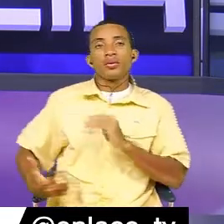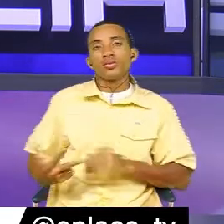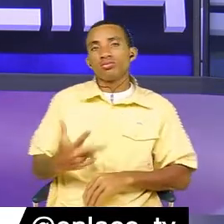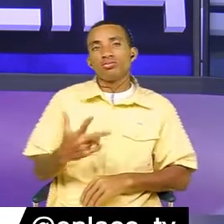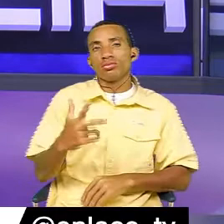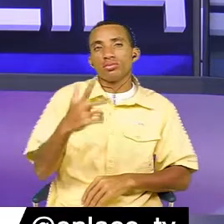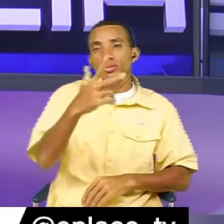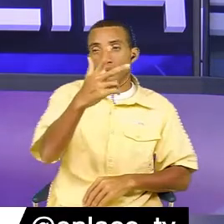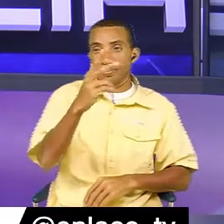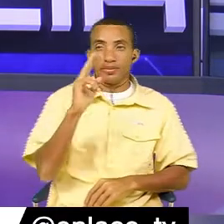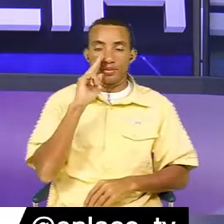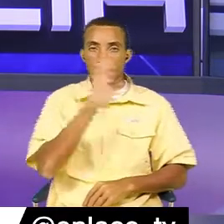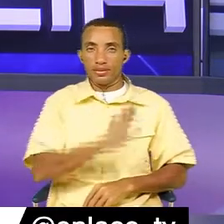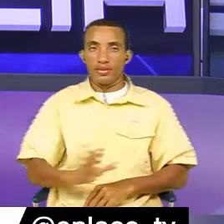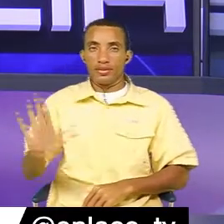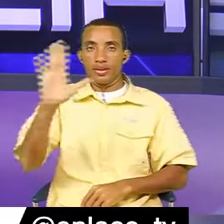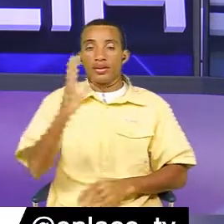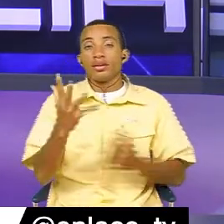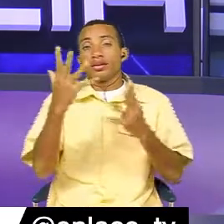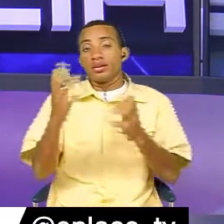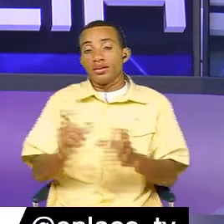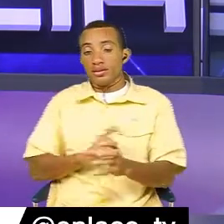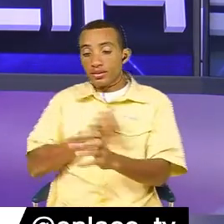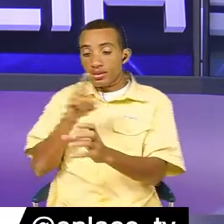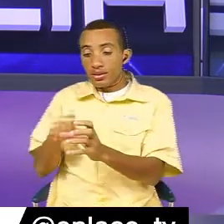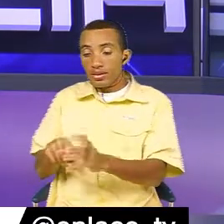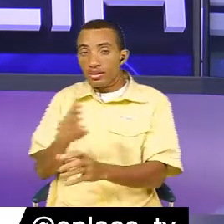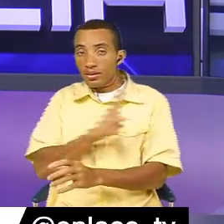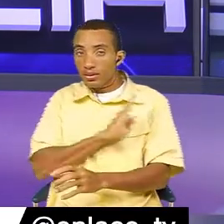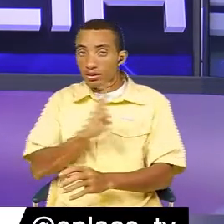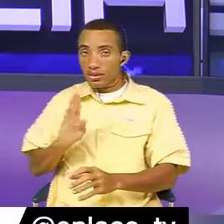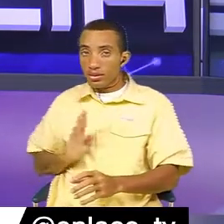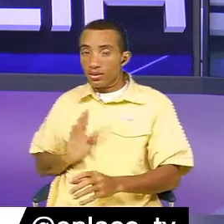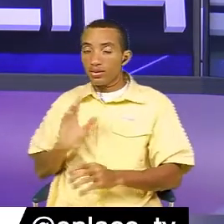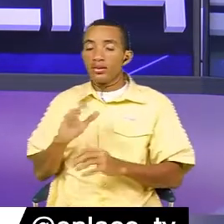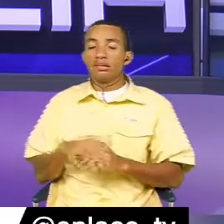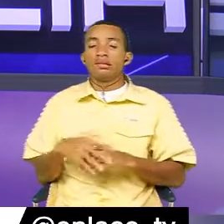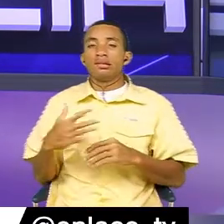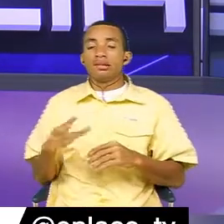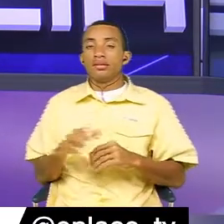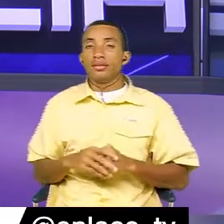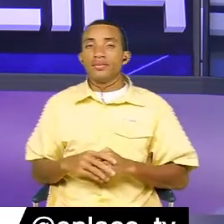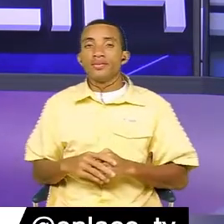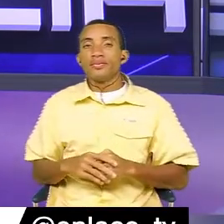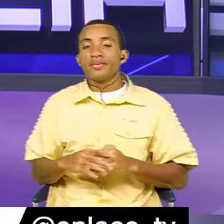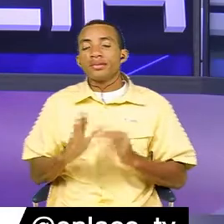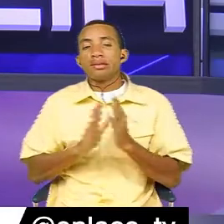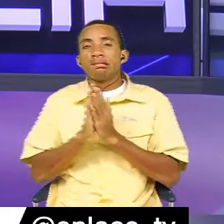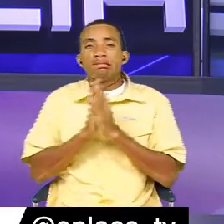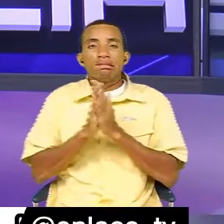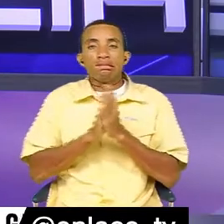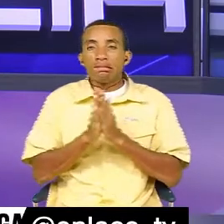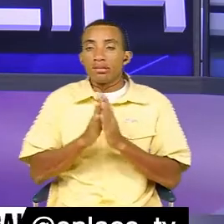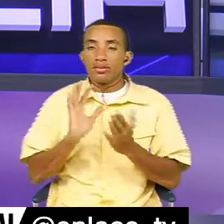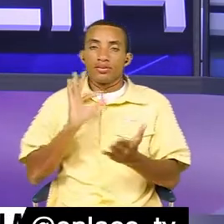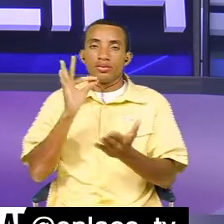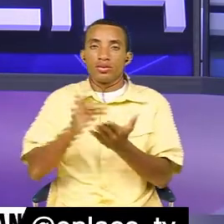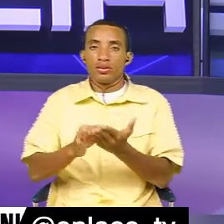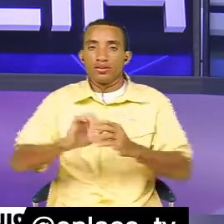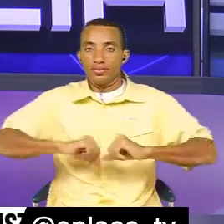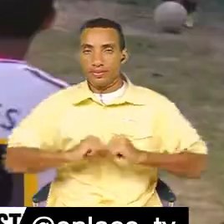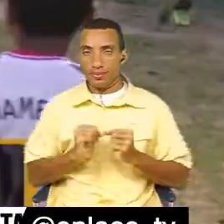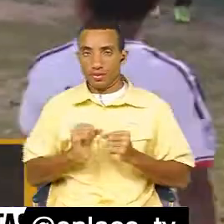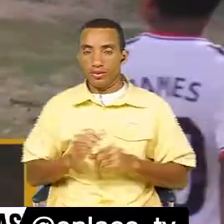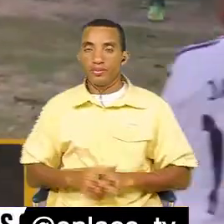a obtener un cupo en el campeonato Barcelona Premier Cup. Jugadores se encuentran optimistas por el encuentro que realizarán en la capital del país.